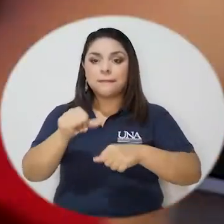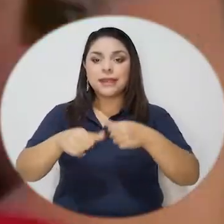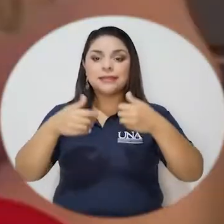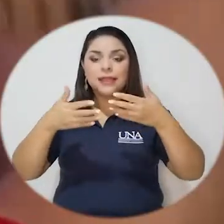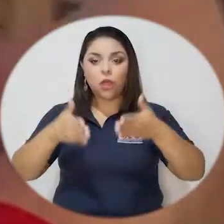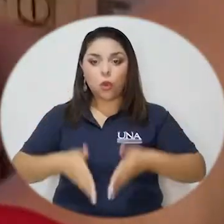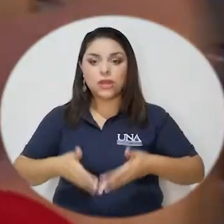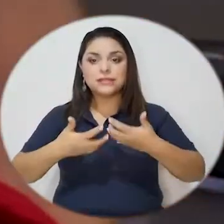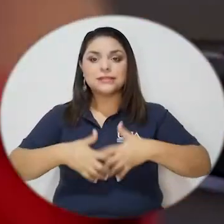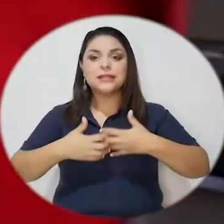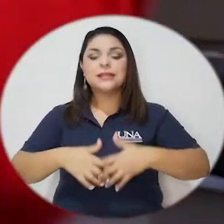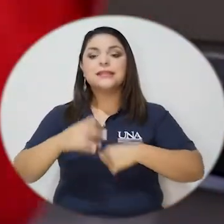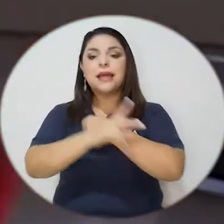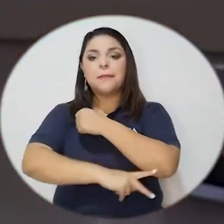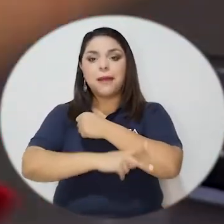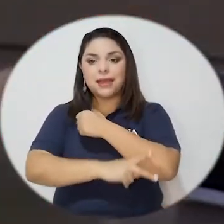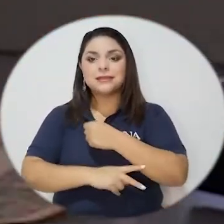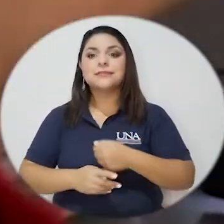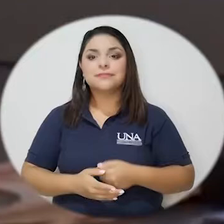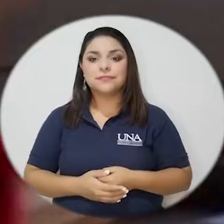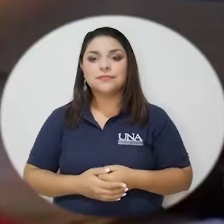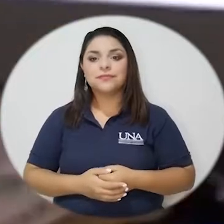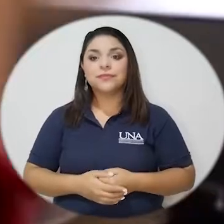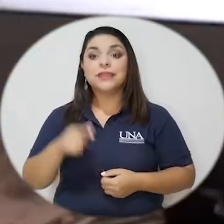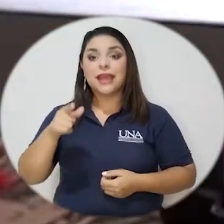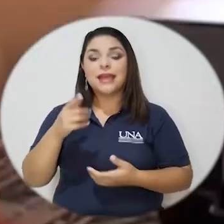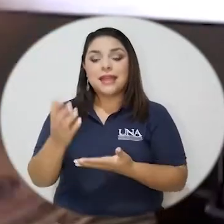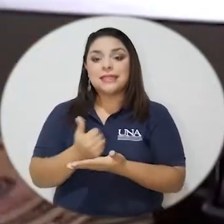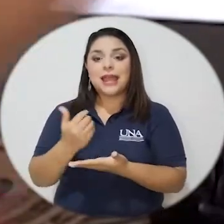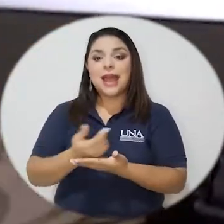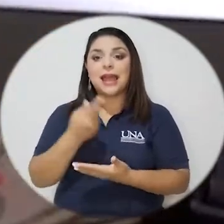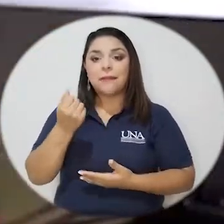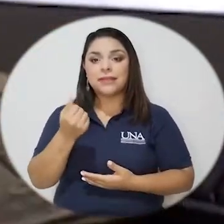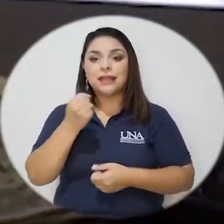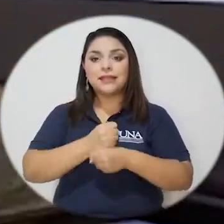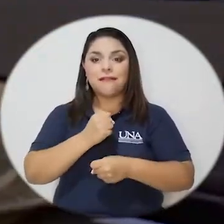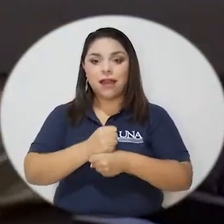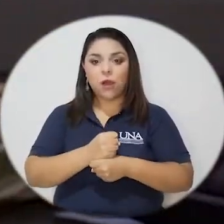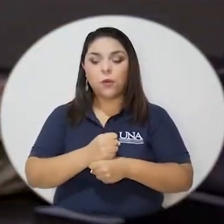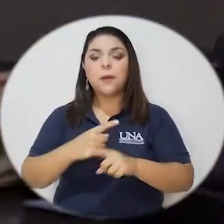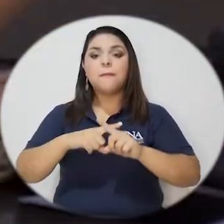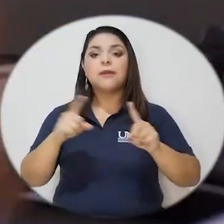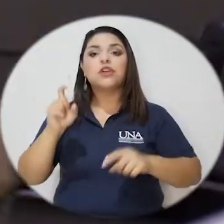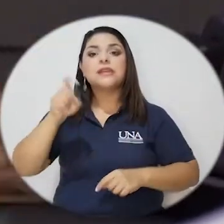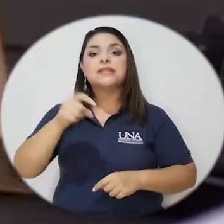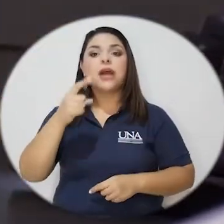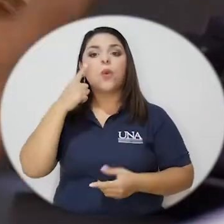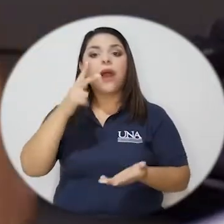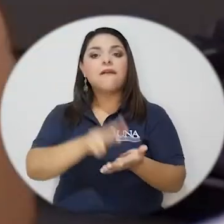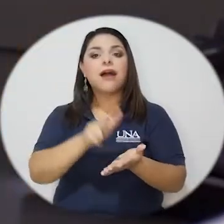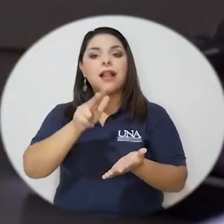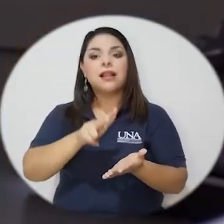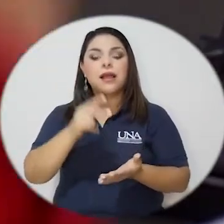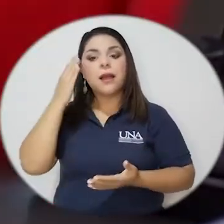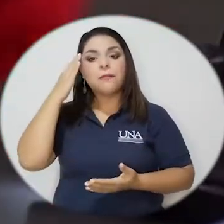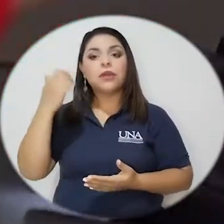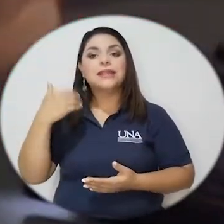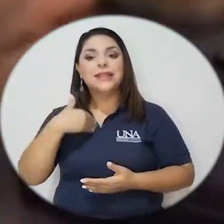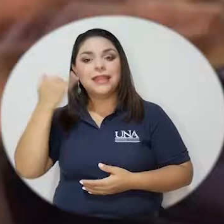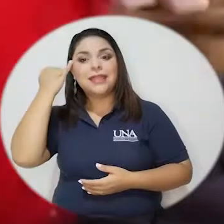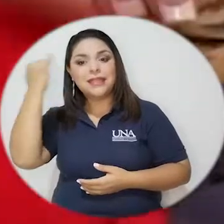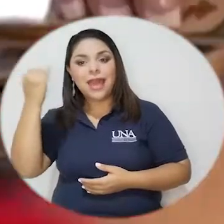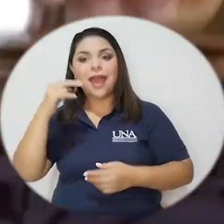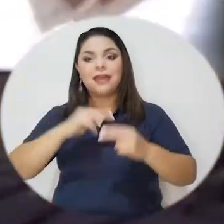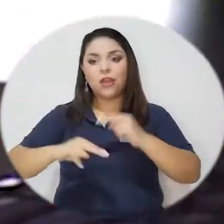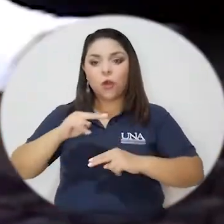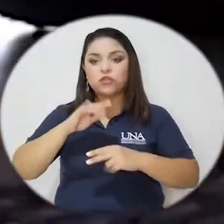país y a los emprendimientos que están necesitando capital de trabajo, pero no solo capital de trabajo, necesitan un aval, porque tienen la idea, tienen el negocio,